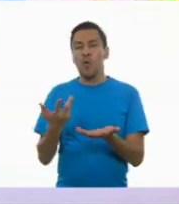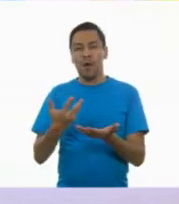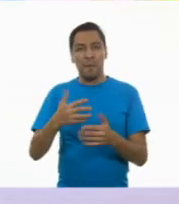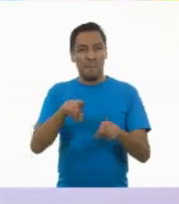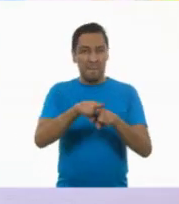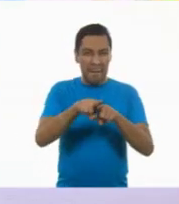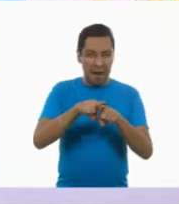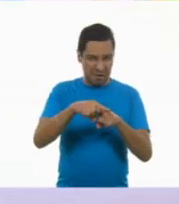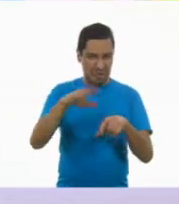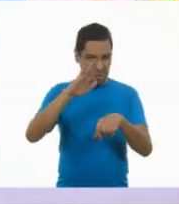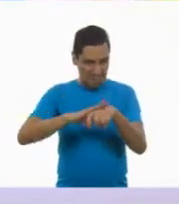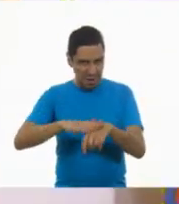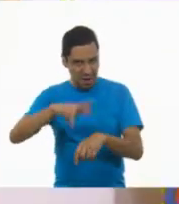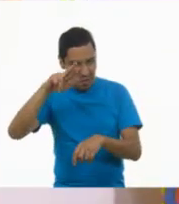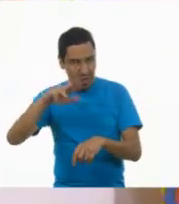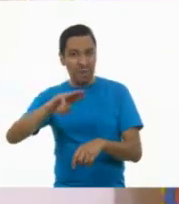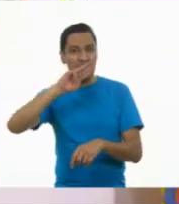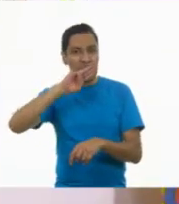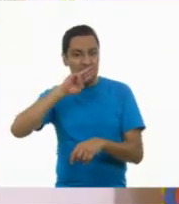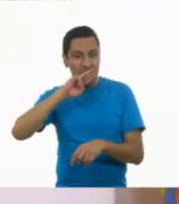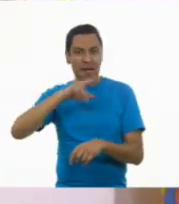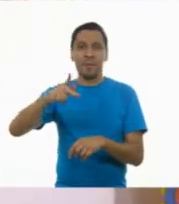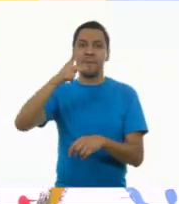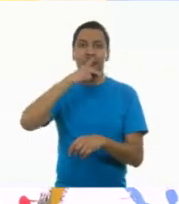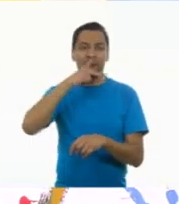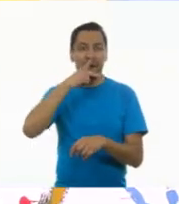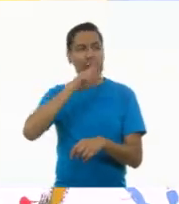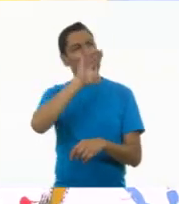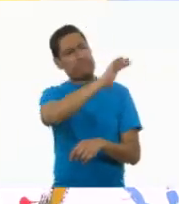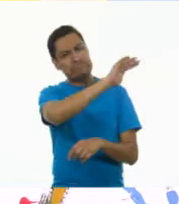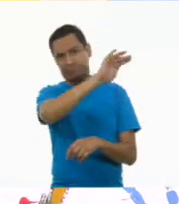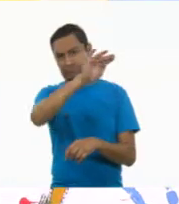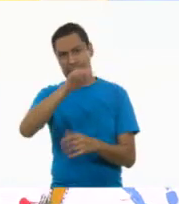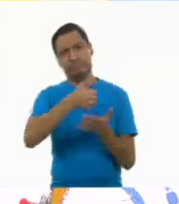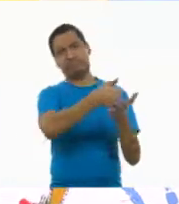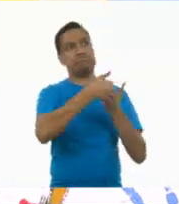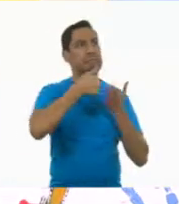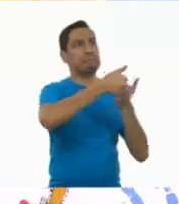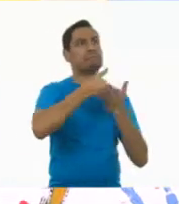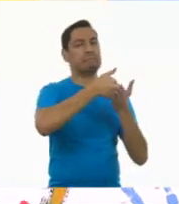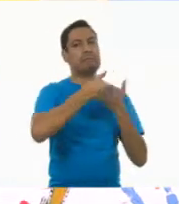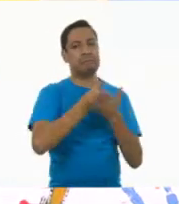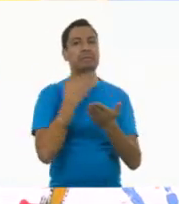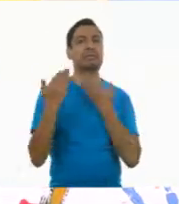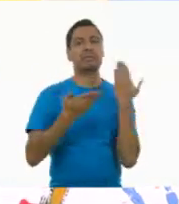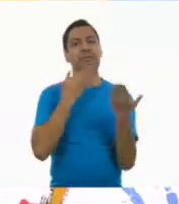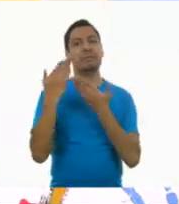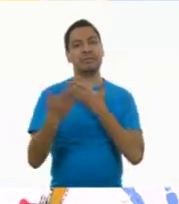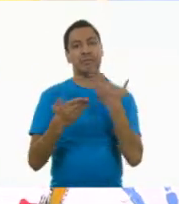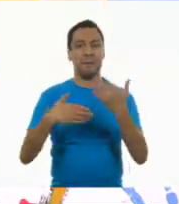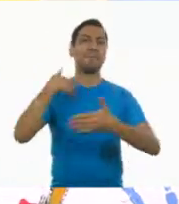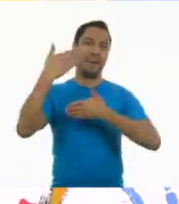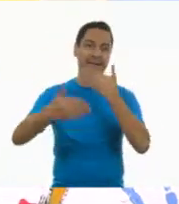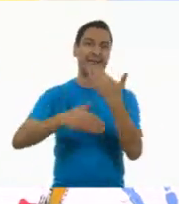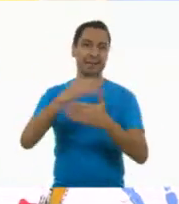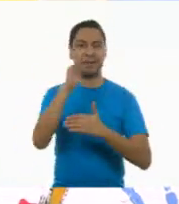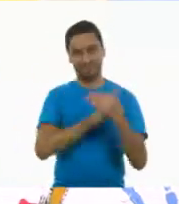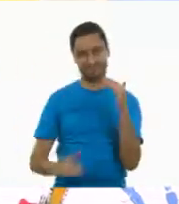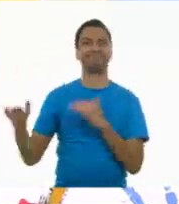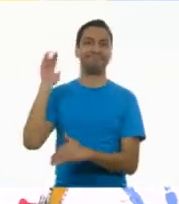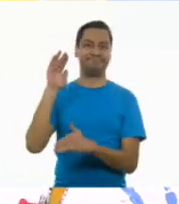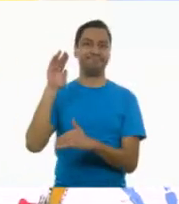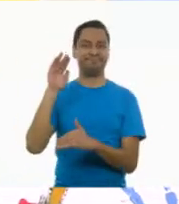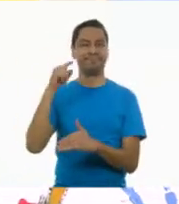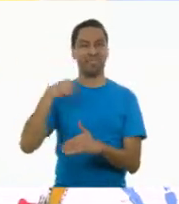hermanos, a mi mamá y a mi papá o a mi abuelito para que me ayudaran a estudiar y así podría demostrar